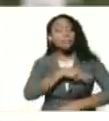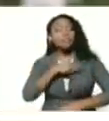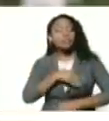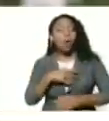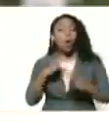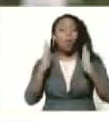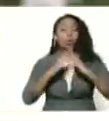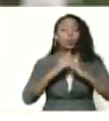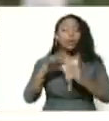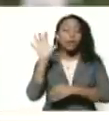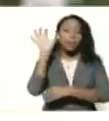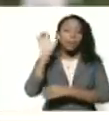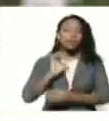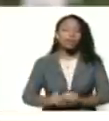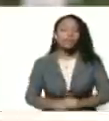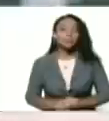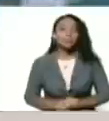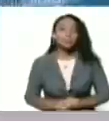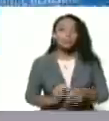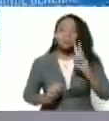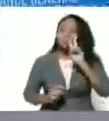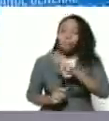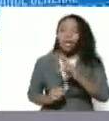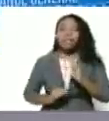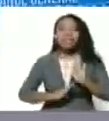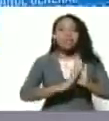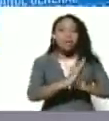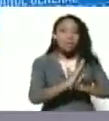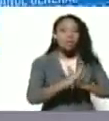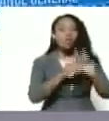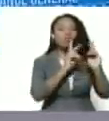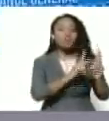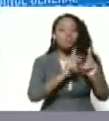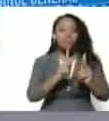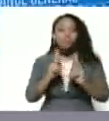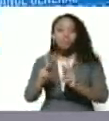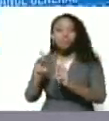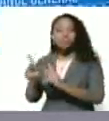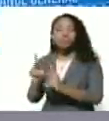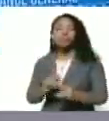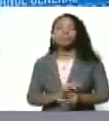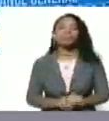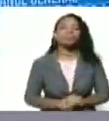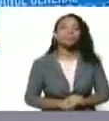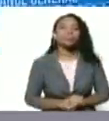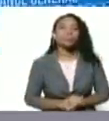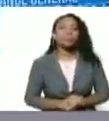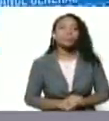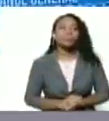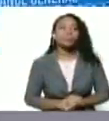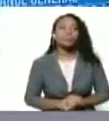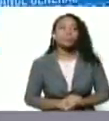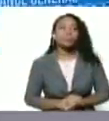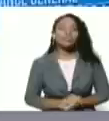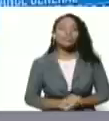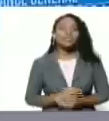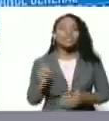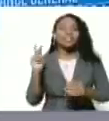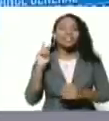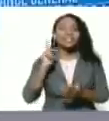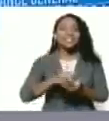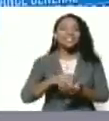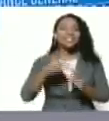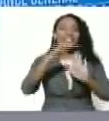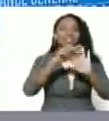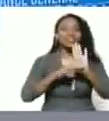Patria, de ver su desarrollo organizativo, su despliegue a nivel